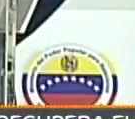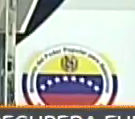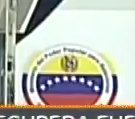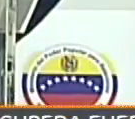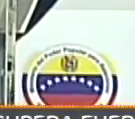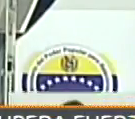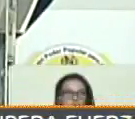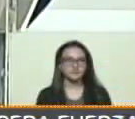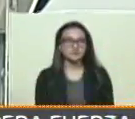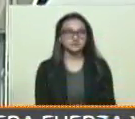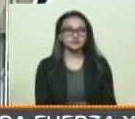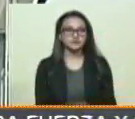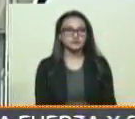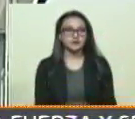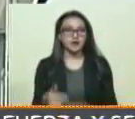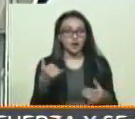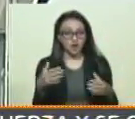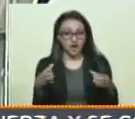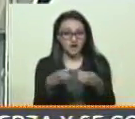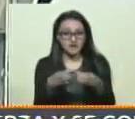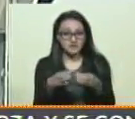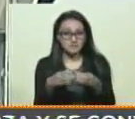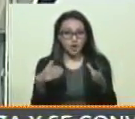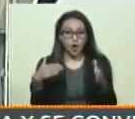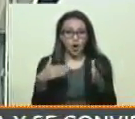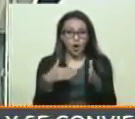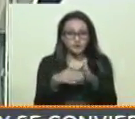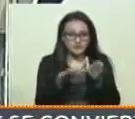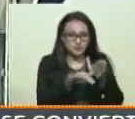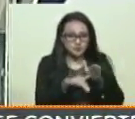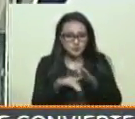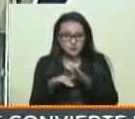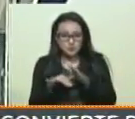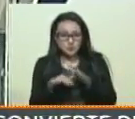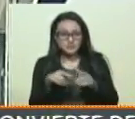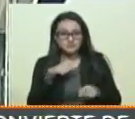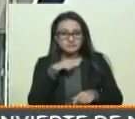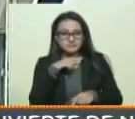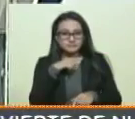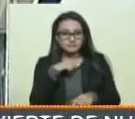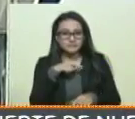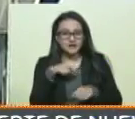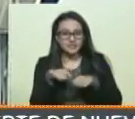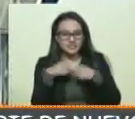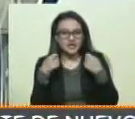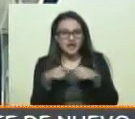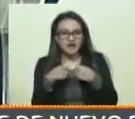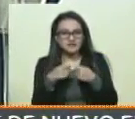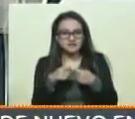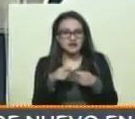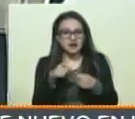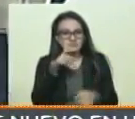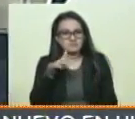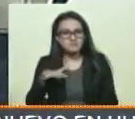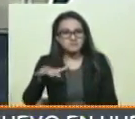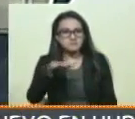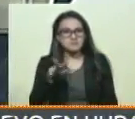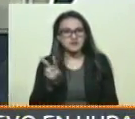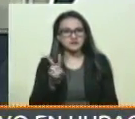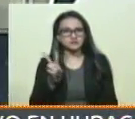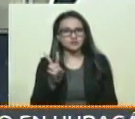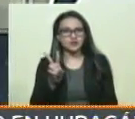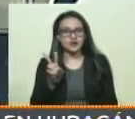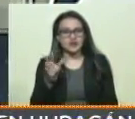observar, contra delitos que conmocionan a la sociedad venezolana, como es los delitos de secuestro,